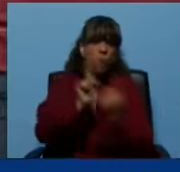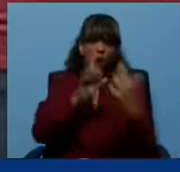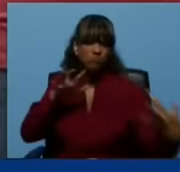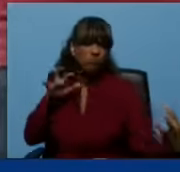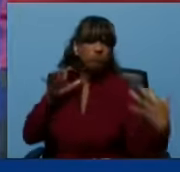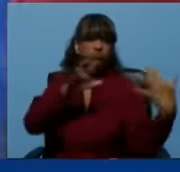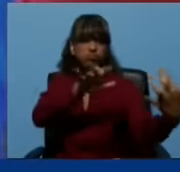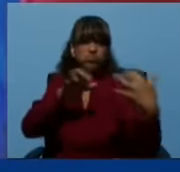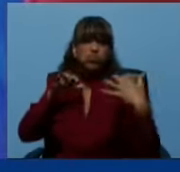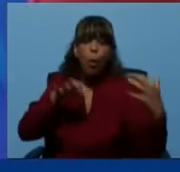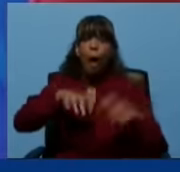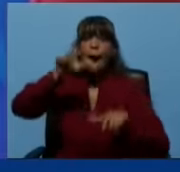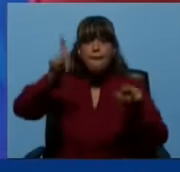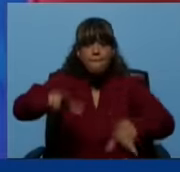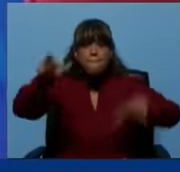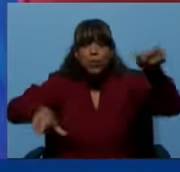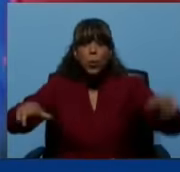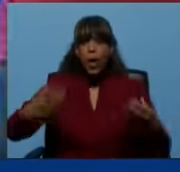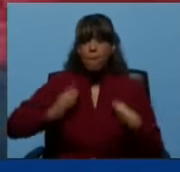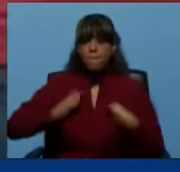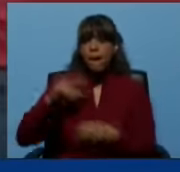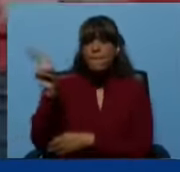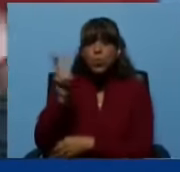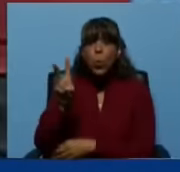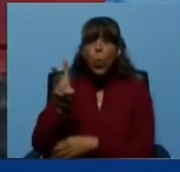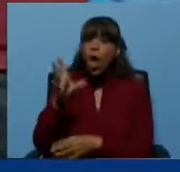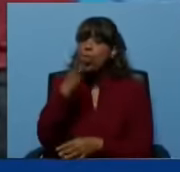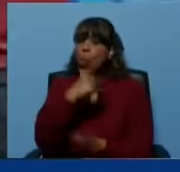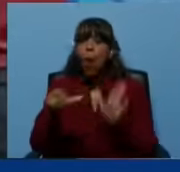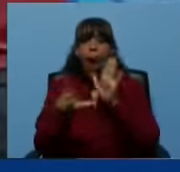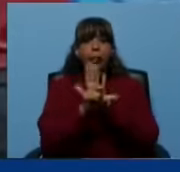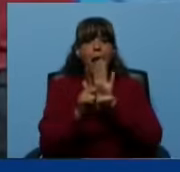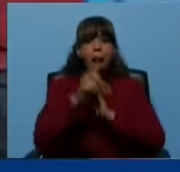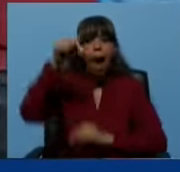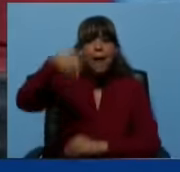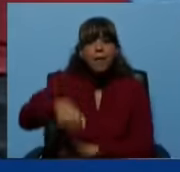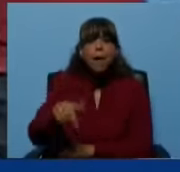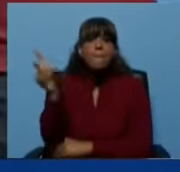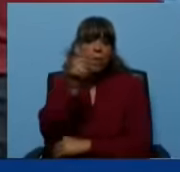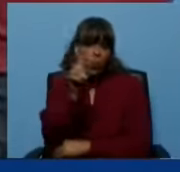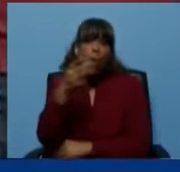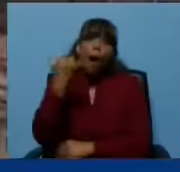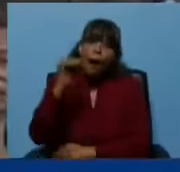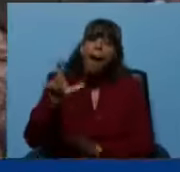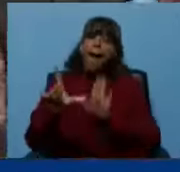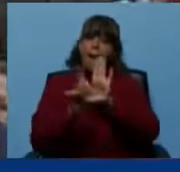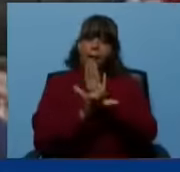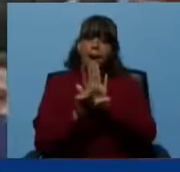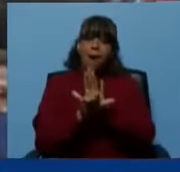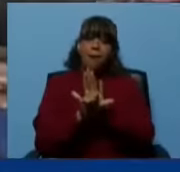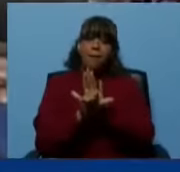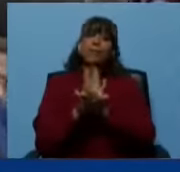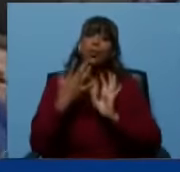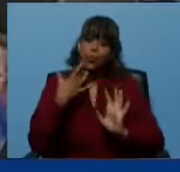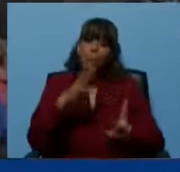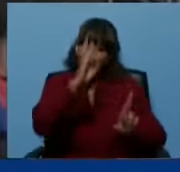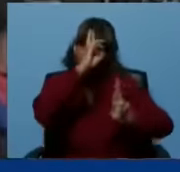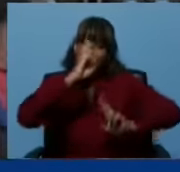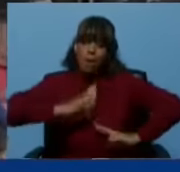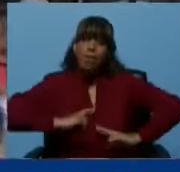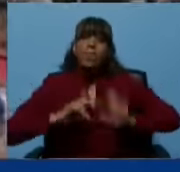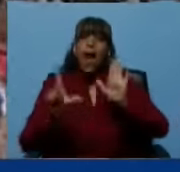de los venezolanos, ha violado todas las leyes de Venezuela. Y en Venezuela hay ley. Y vamos a hacer respetar la